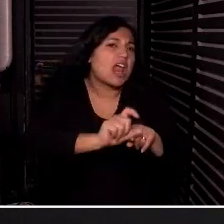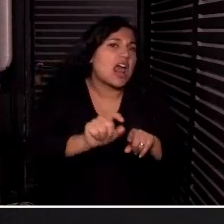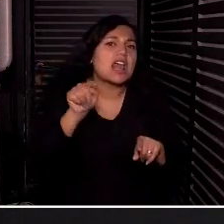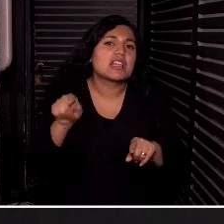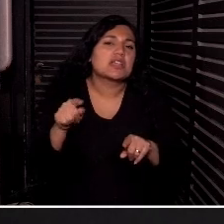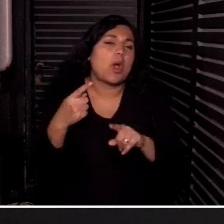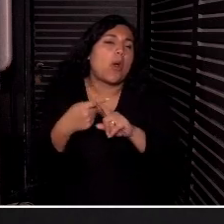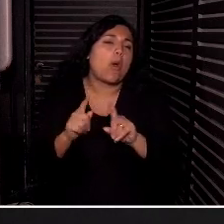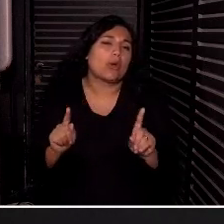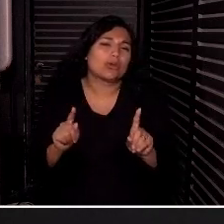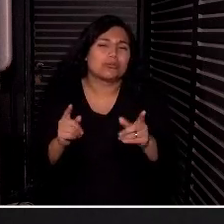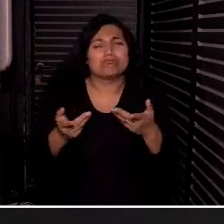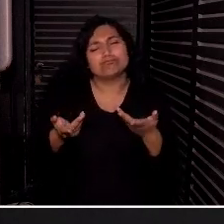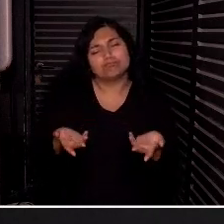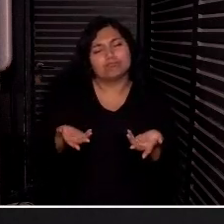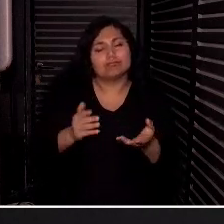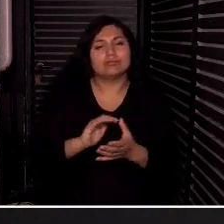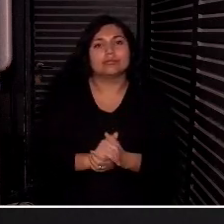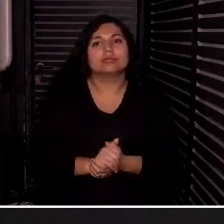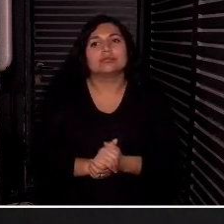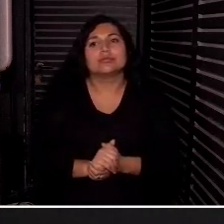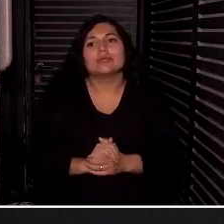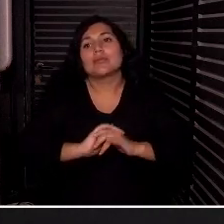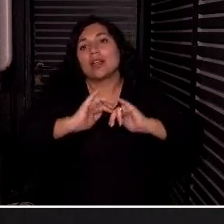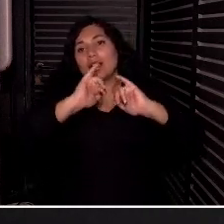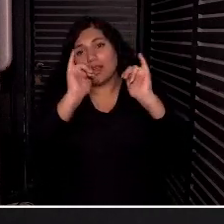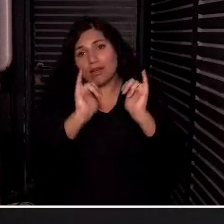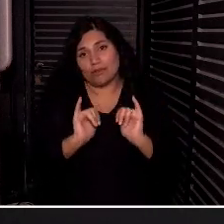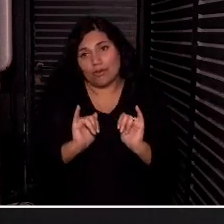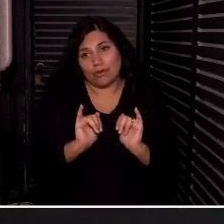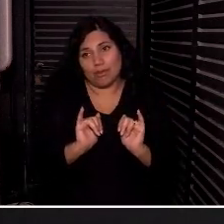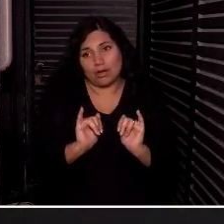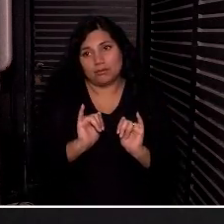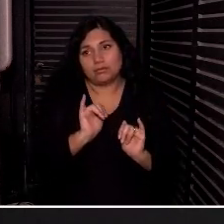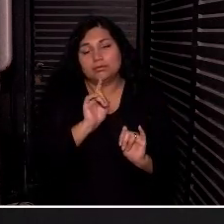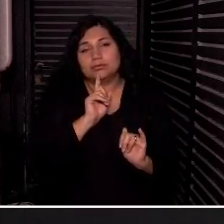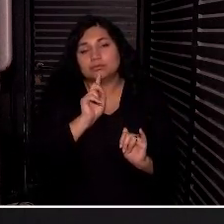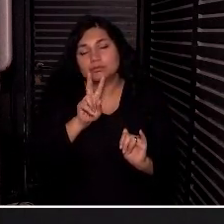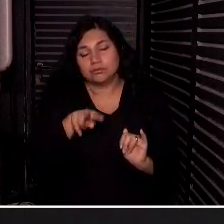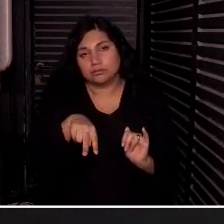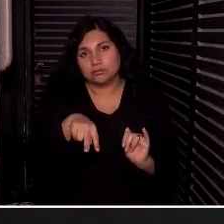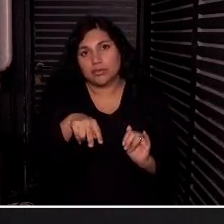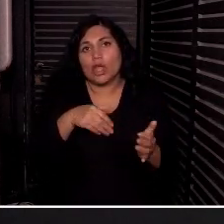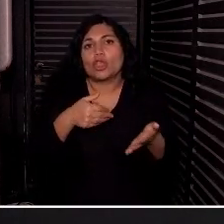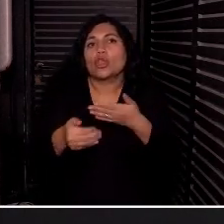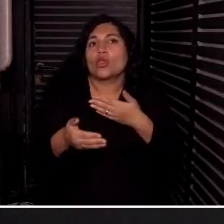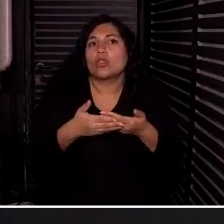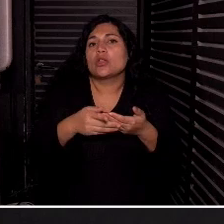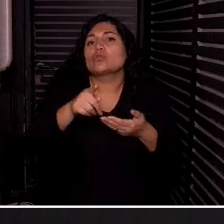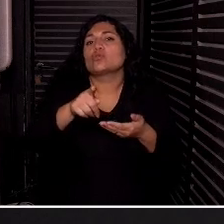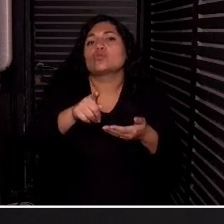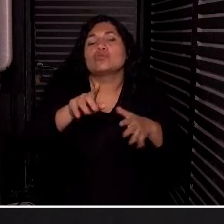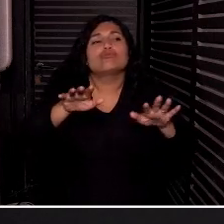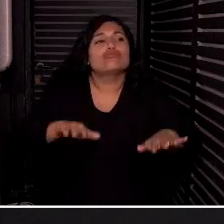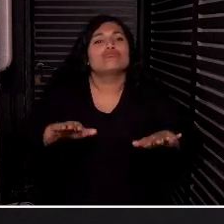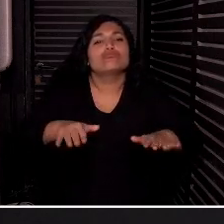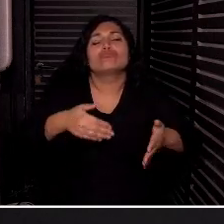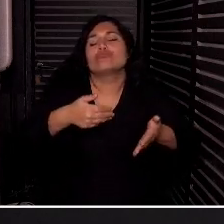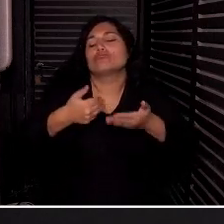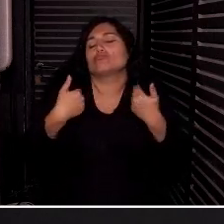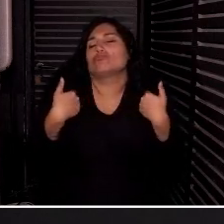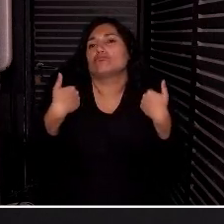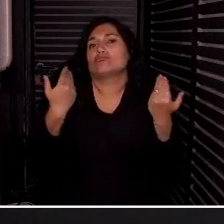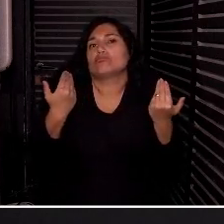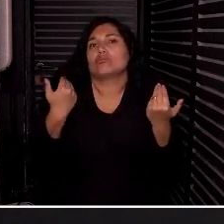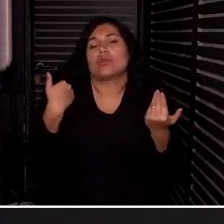también el la la forma de donde SEP TDN es que da lo mismo donde estés da lo mismo si cantar te